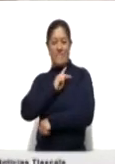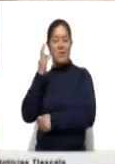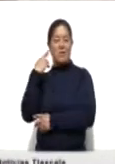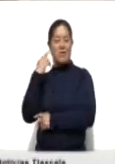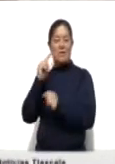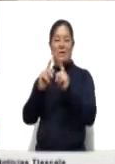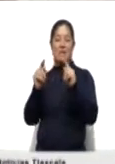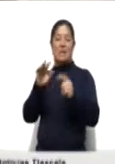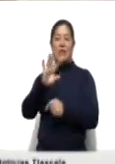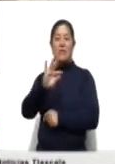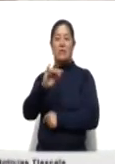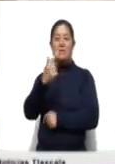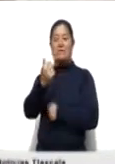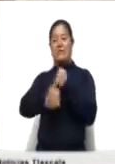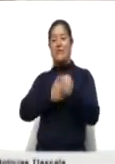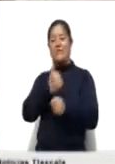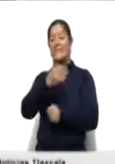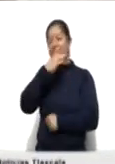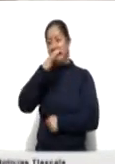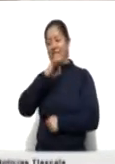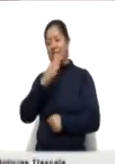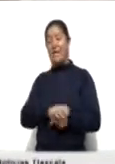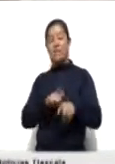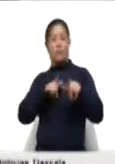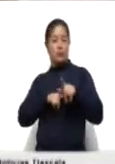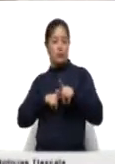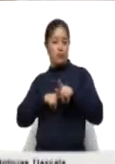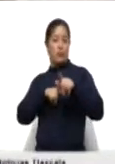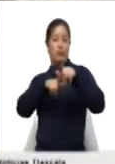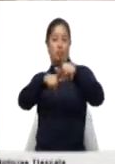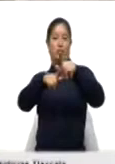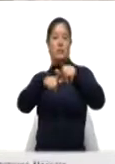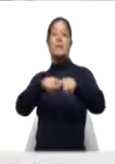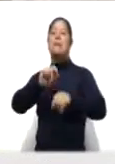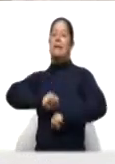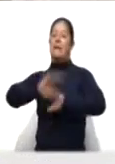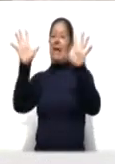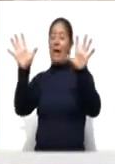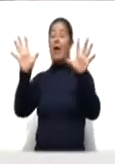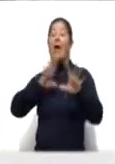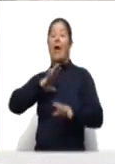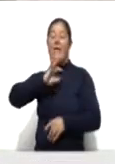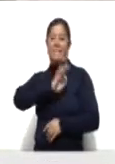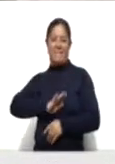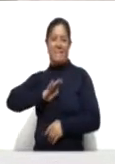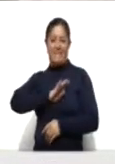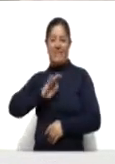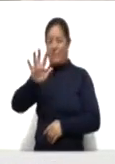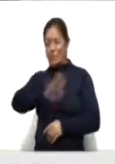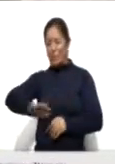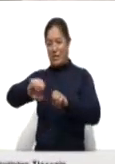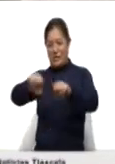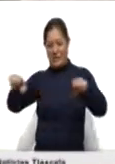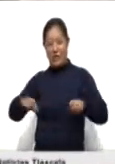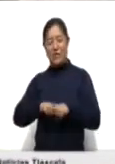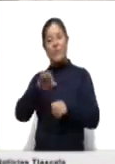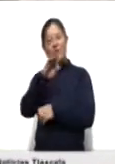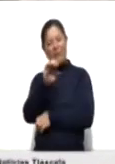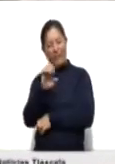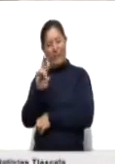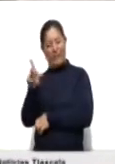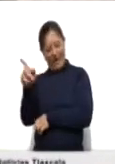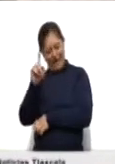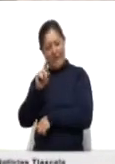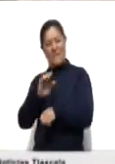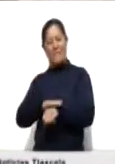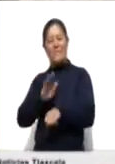en su 47 aniversario ininterrumpido. Y pues bueno, una felicitación muy grande a todo el equipo, especialmente a Fer, de su amigo Pepe